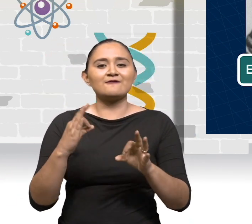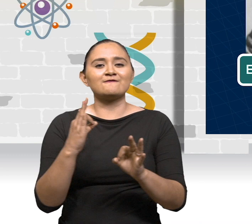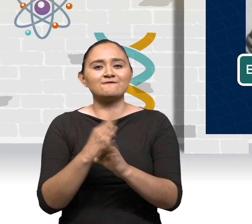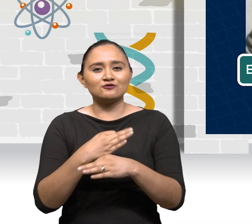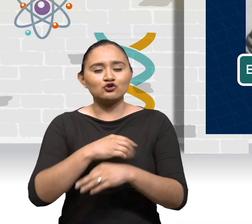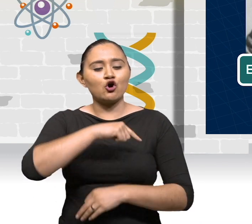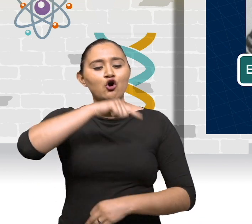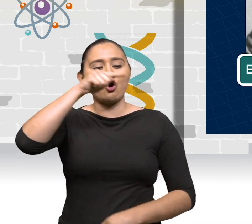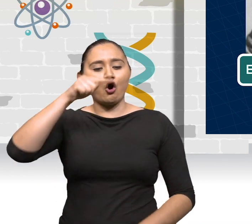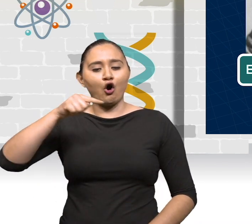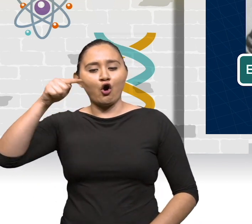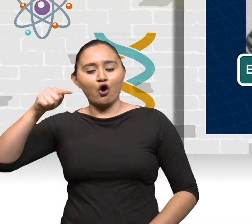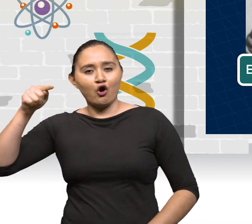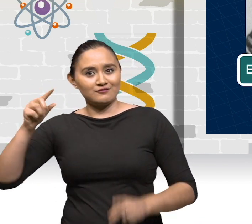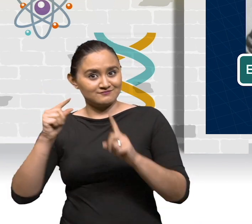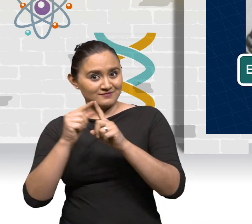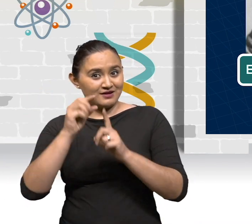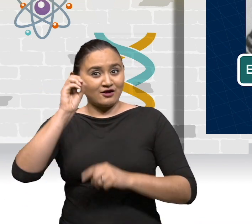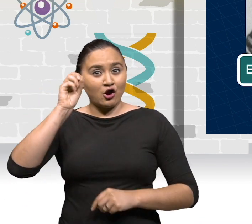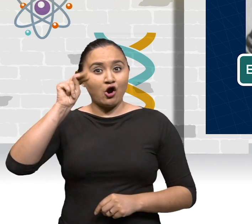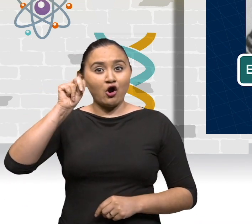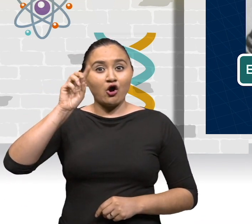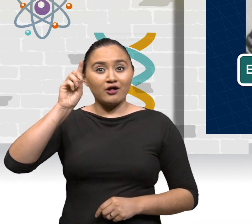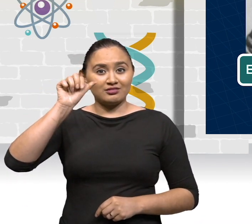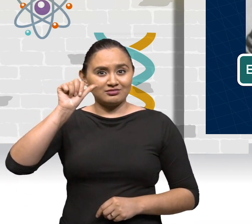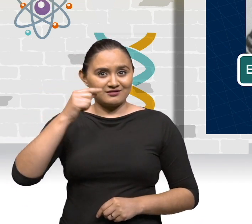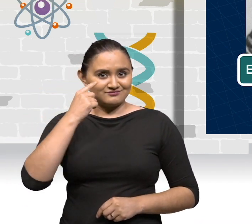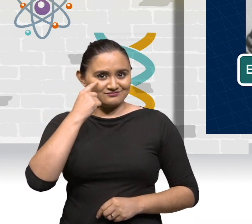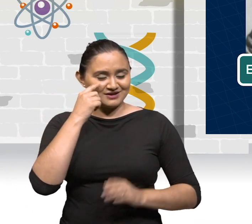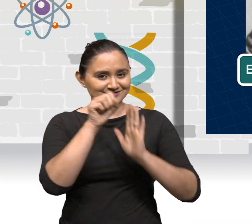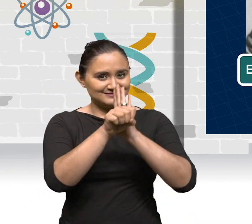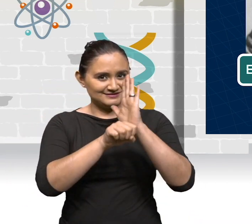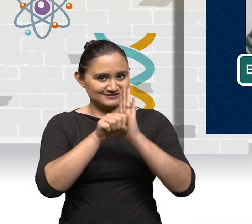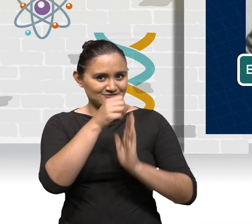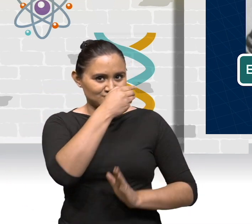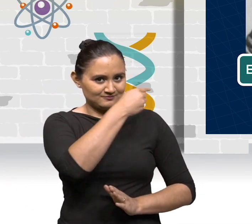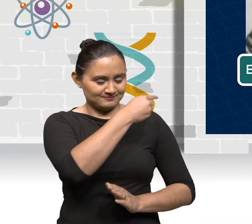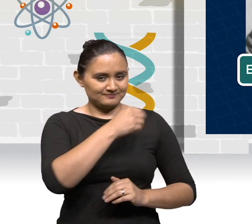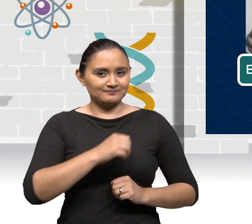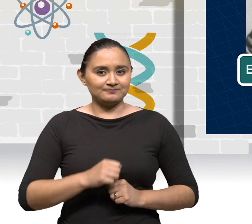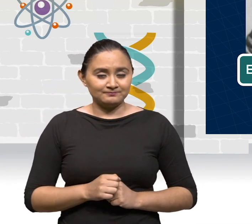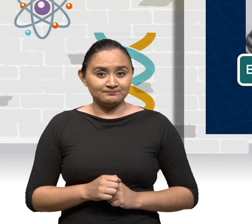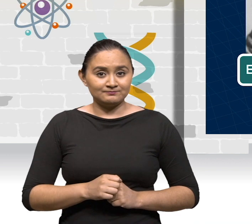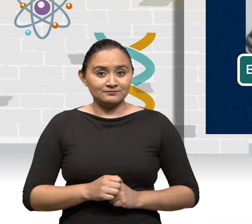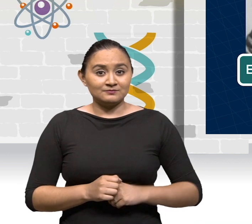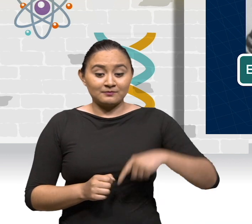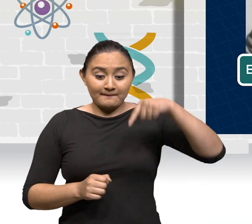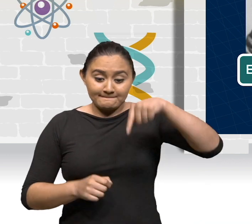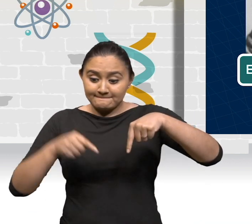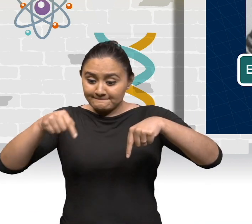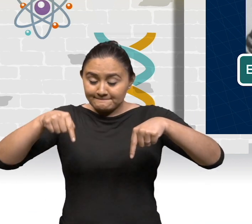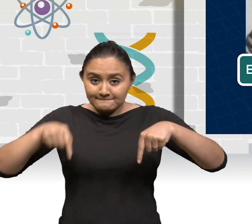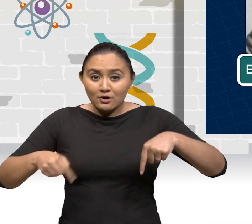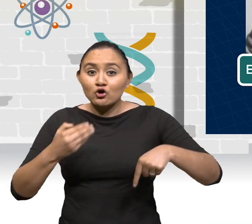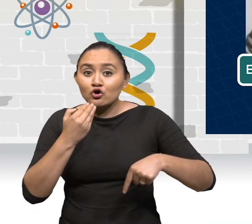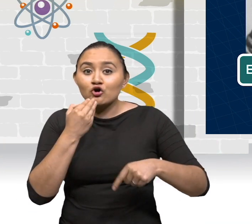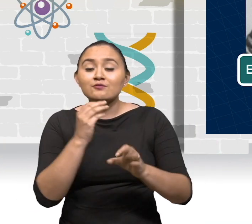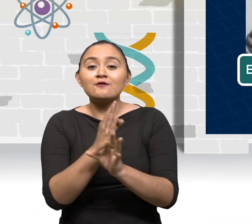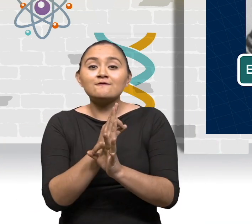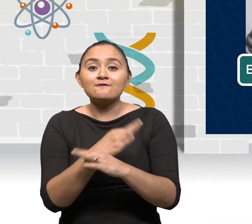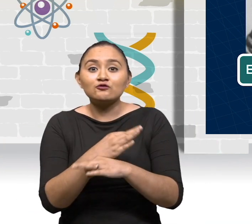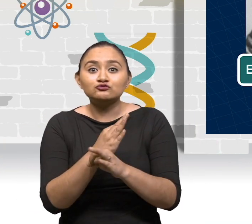funciones de onda que denotamos con la letra griega sí es decir que la posición está dada por la función si en coordenadas